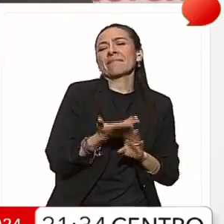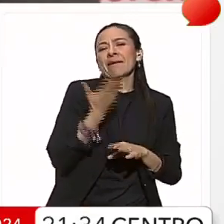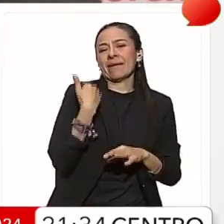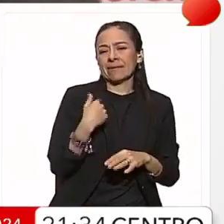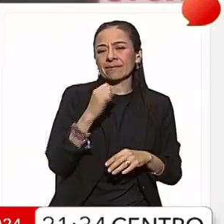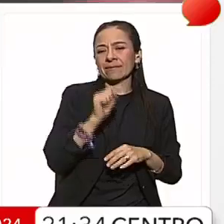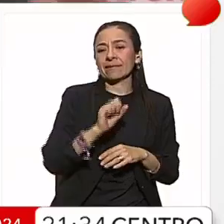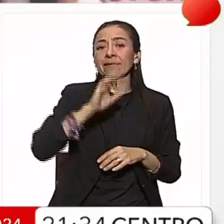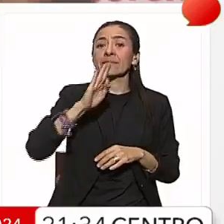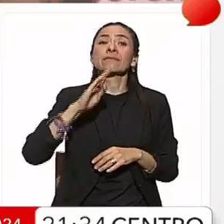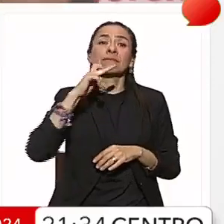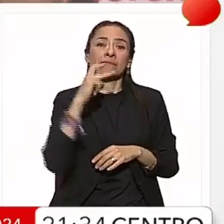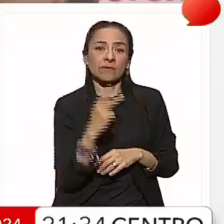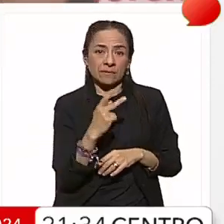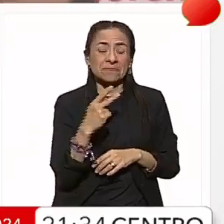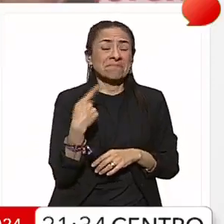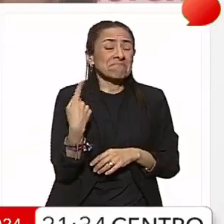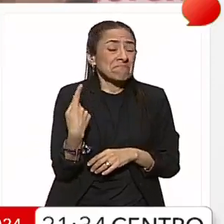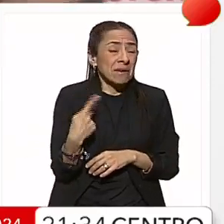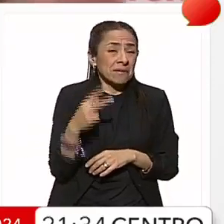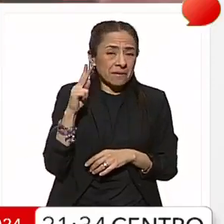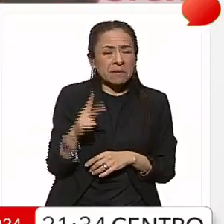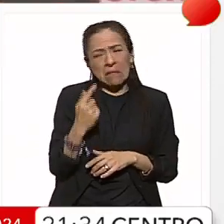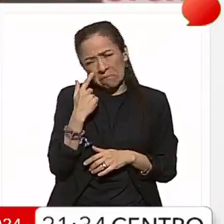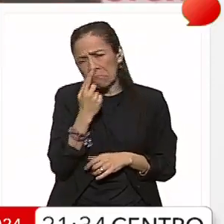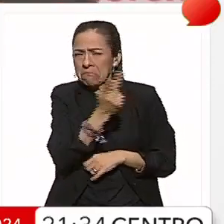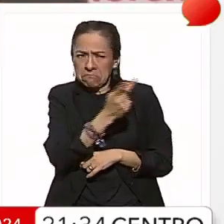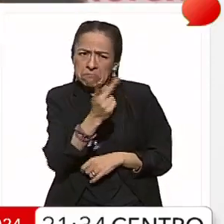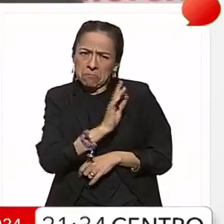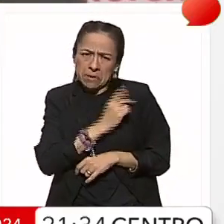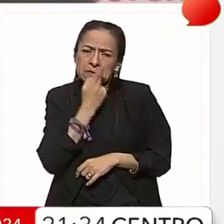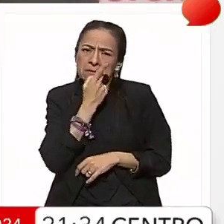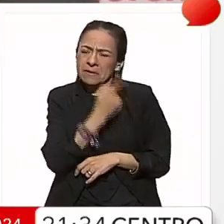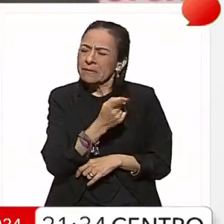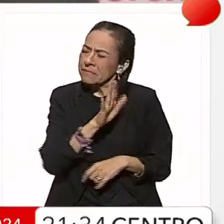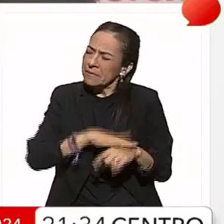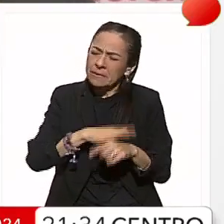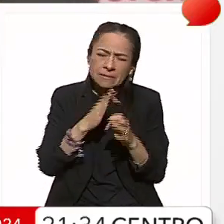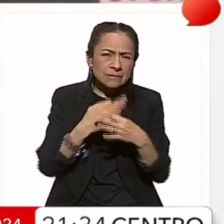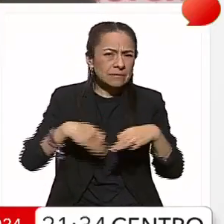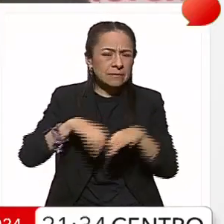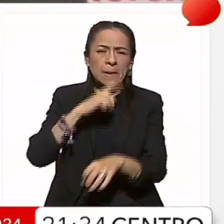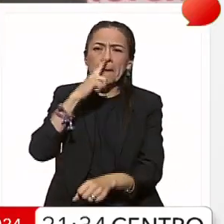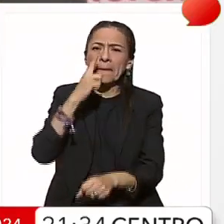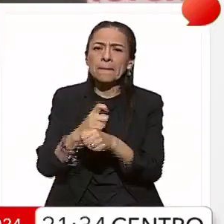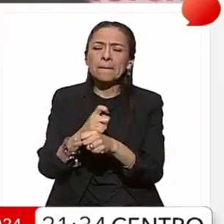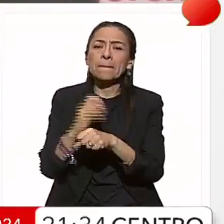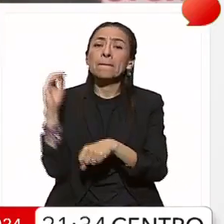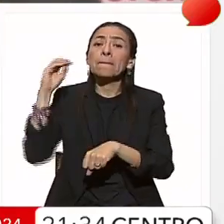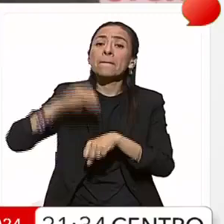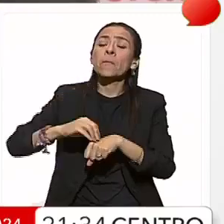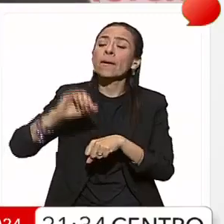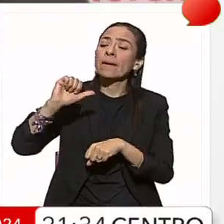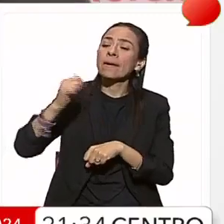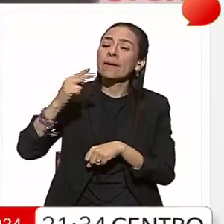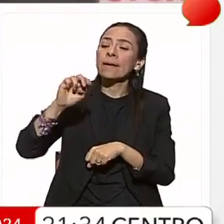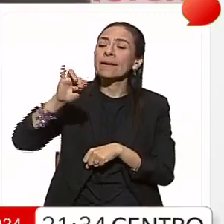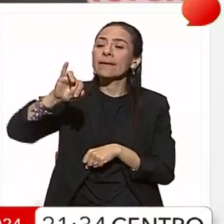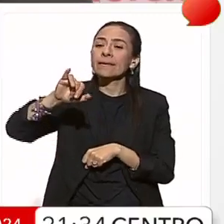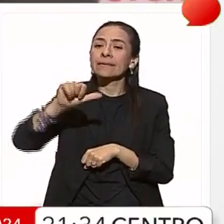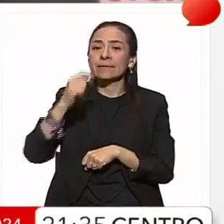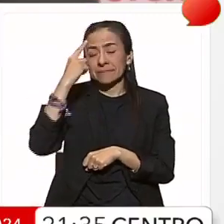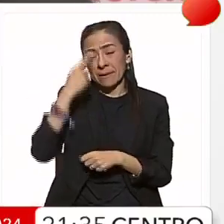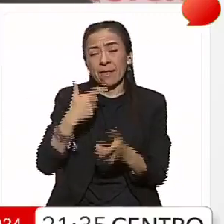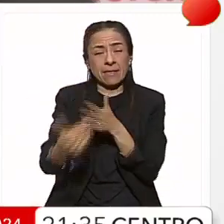importante, creo yo, que vale resaltar, Azul, Alberto, es que se crea la Agencia de Transformación